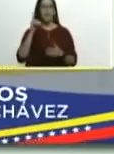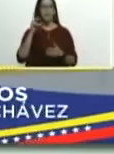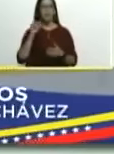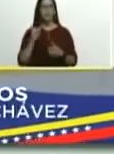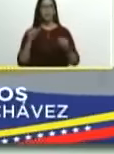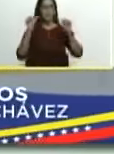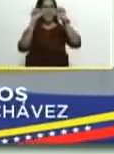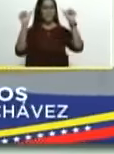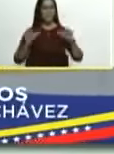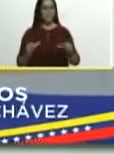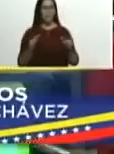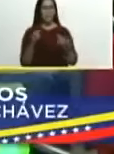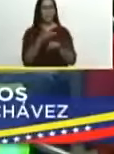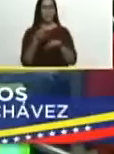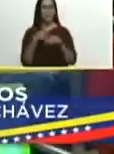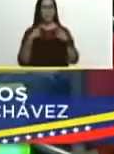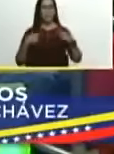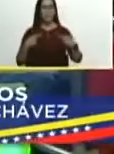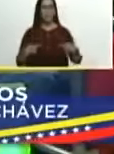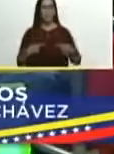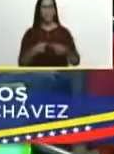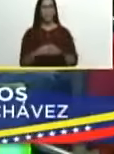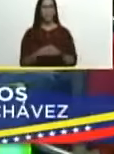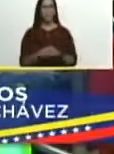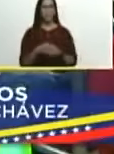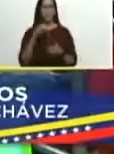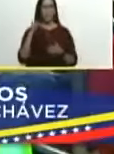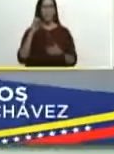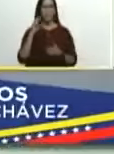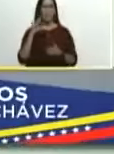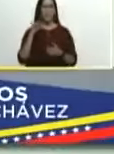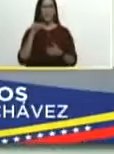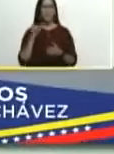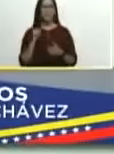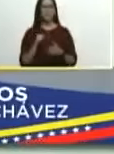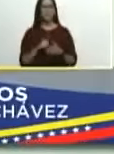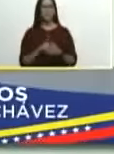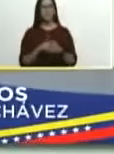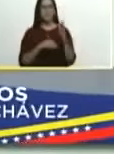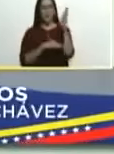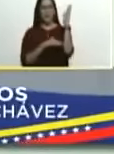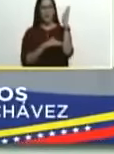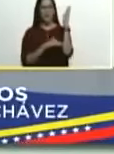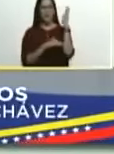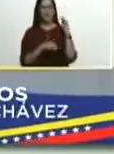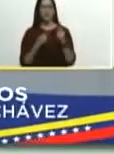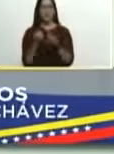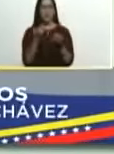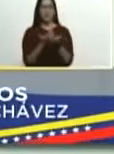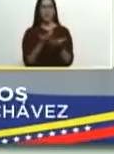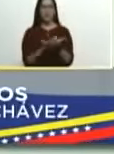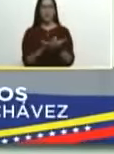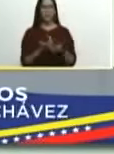el sistema de gobierno popular, de Morelis, de allá de Lara en la economía.